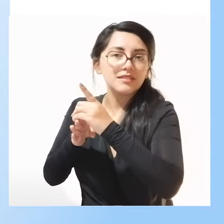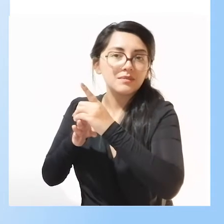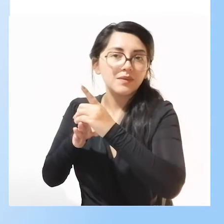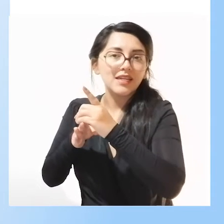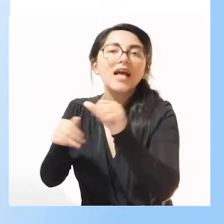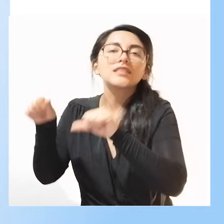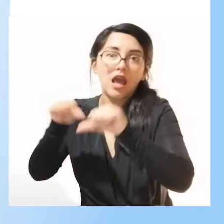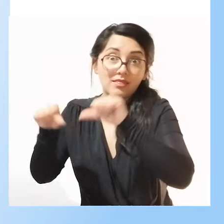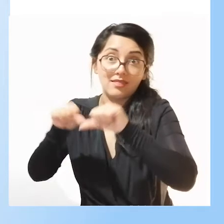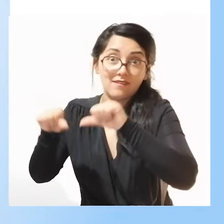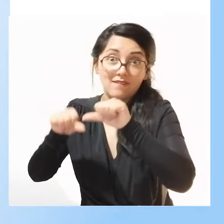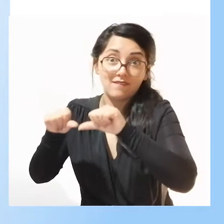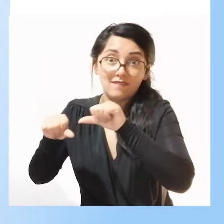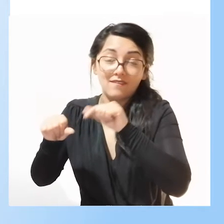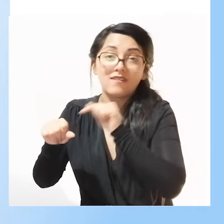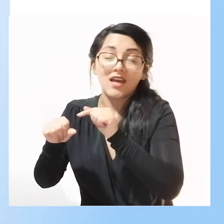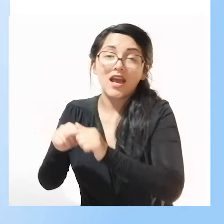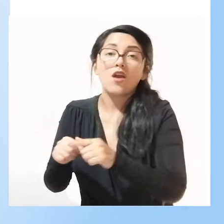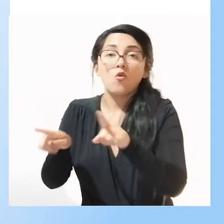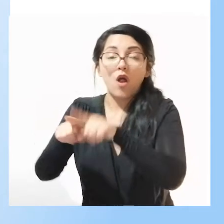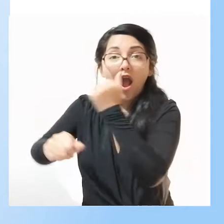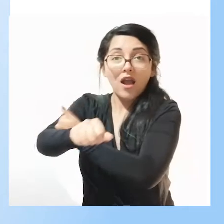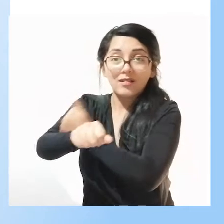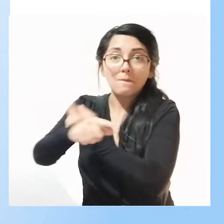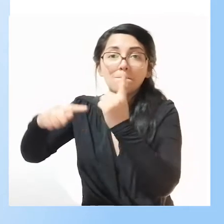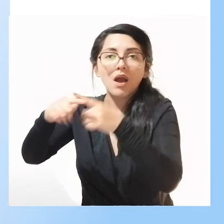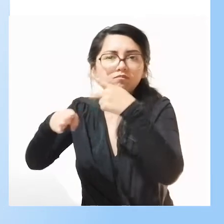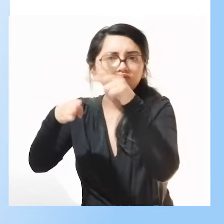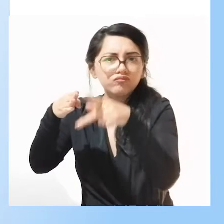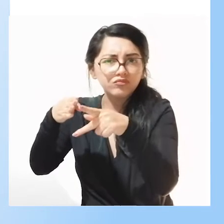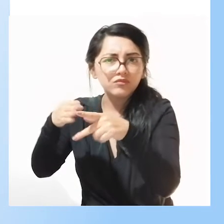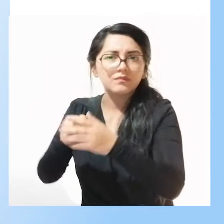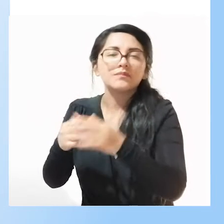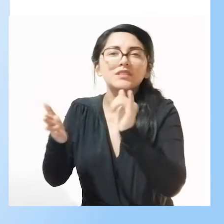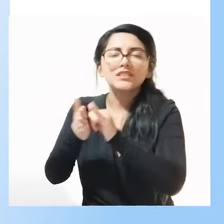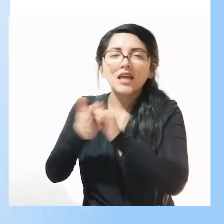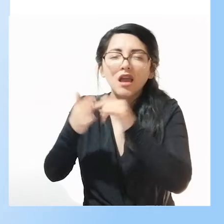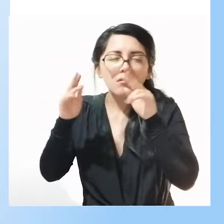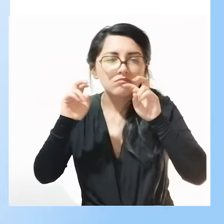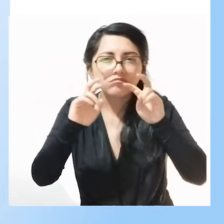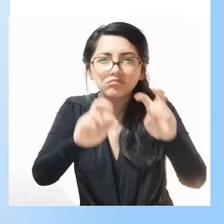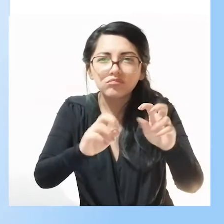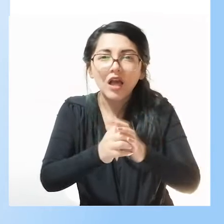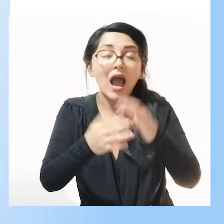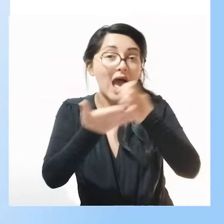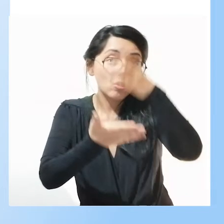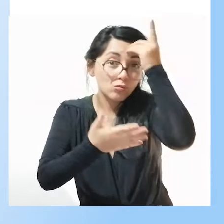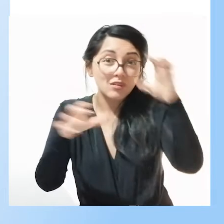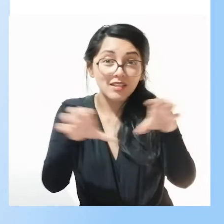carácter científico, académico y profesional, que estudia e integra actuaciones educativas y